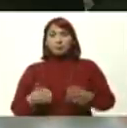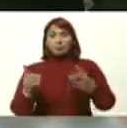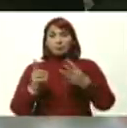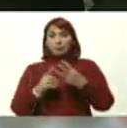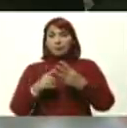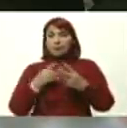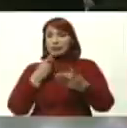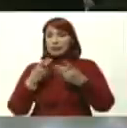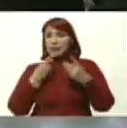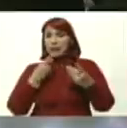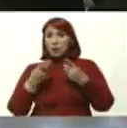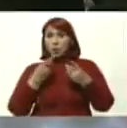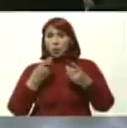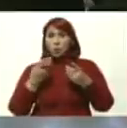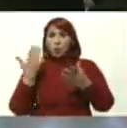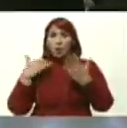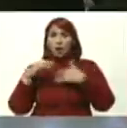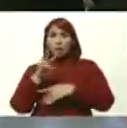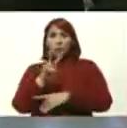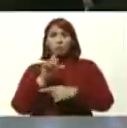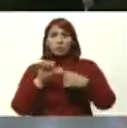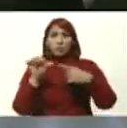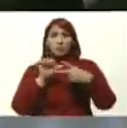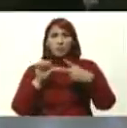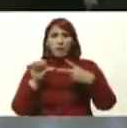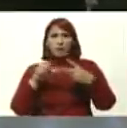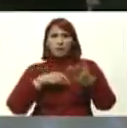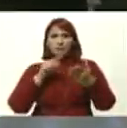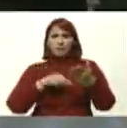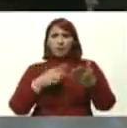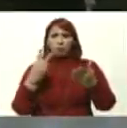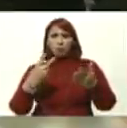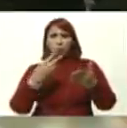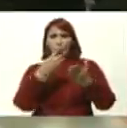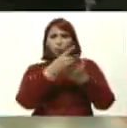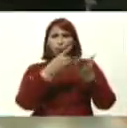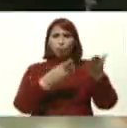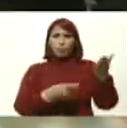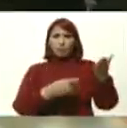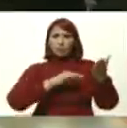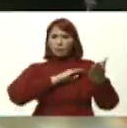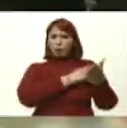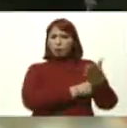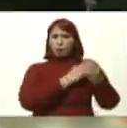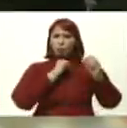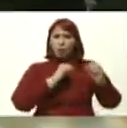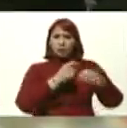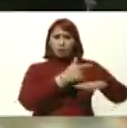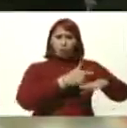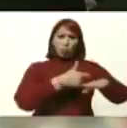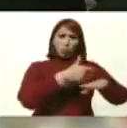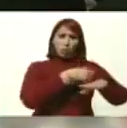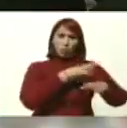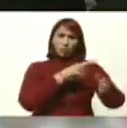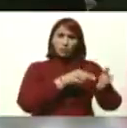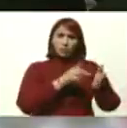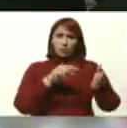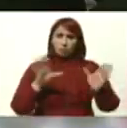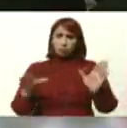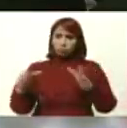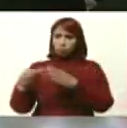hace dos semanas, y se firmaron dos documentos contundentes entre el gobierno y